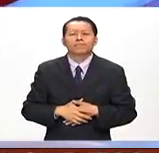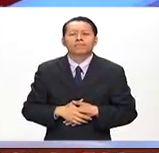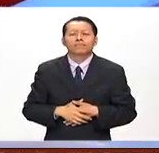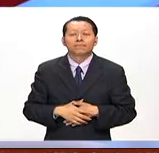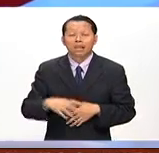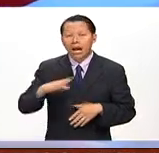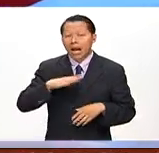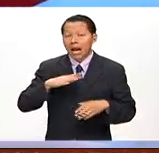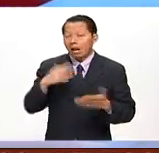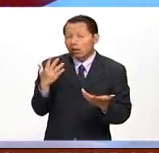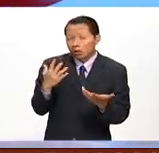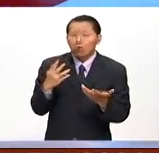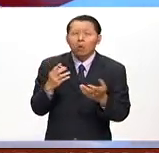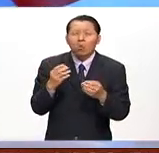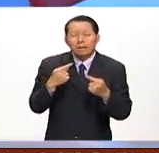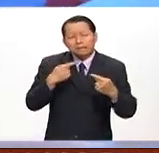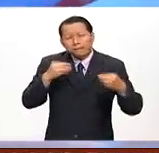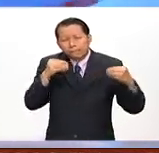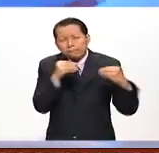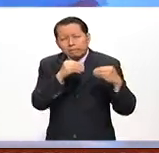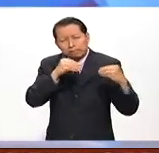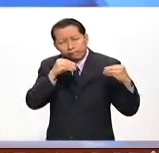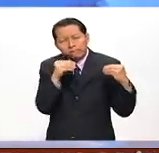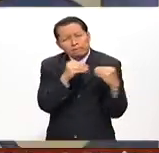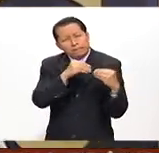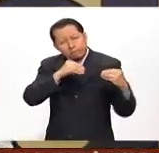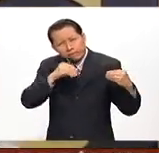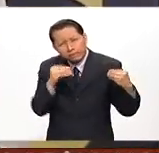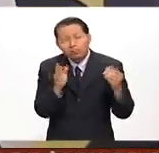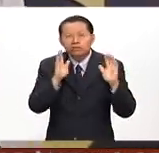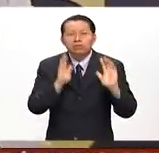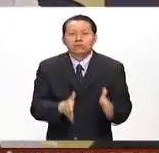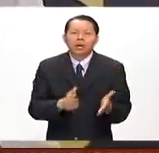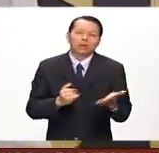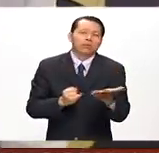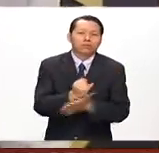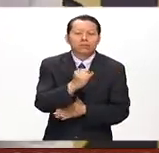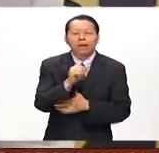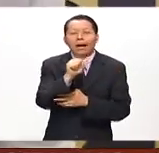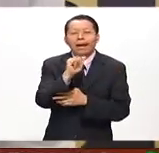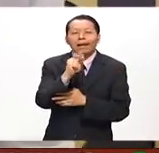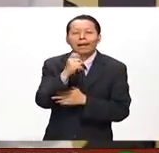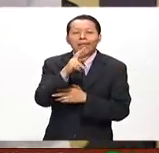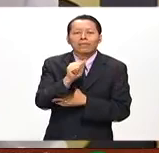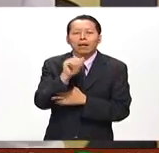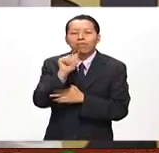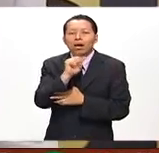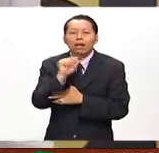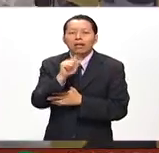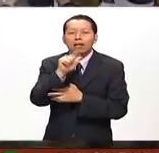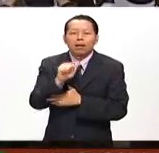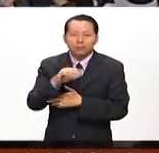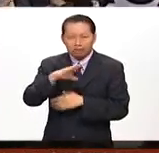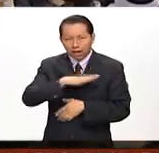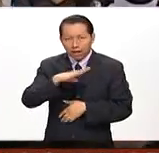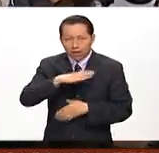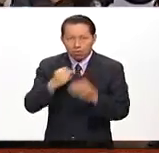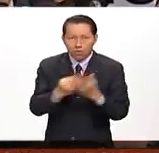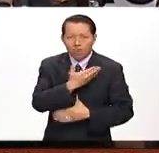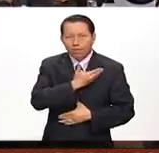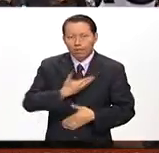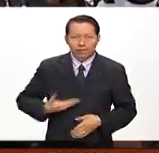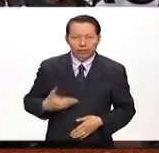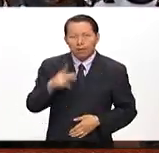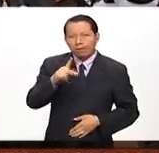Finalmente, y después de mucho estira y afloja, Alejandra Barrales es la nueva presidenta nacional del Partido Revolucionario Democrático,